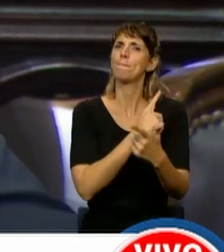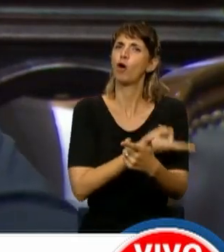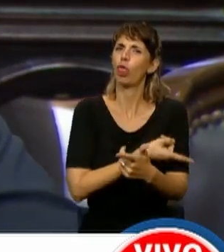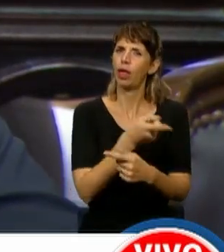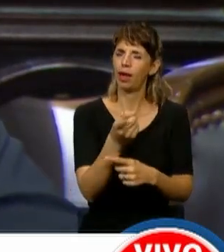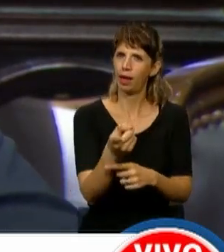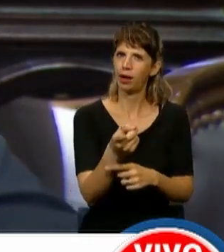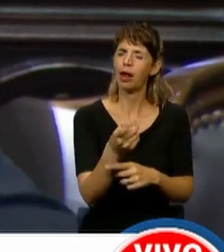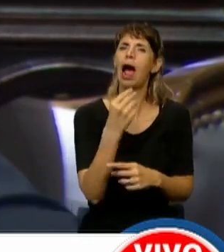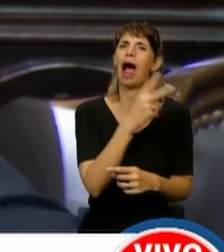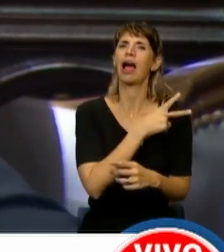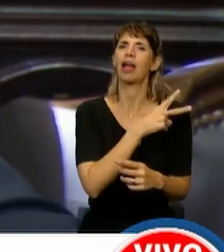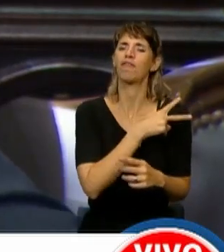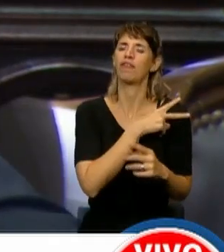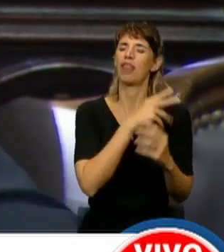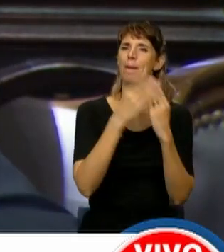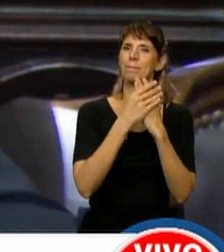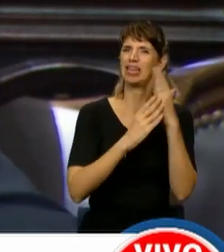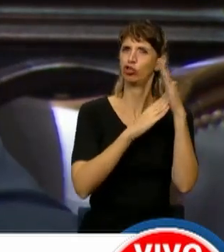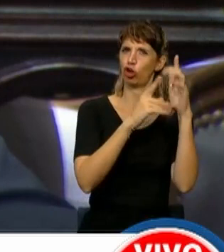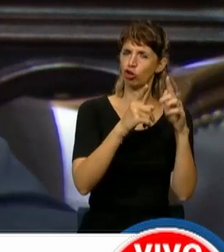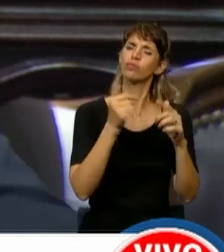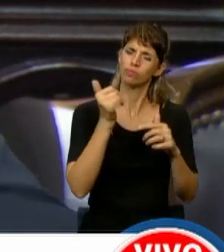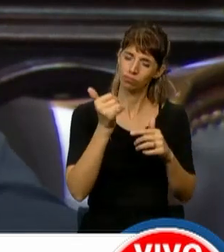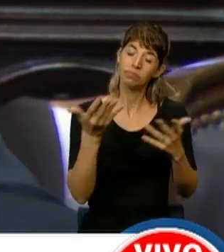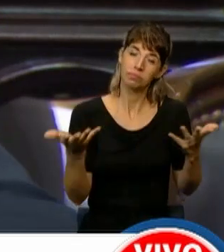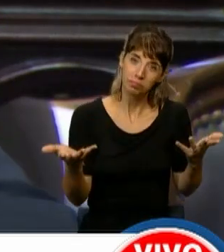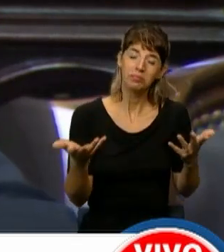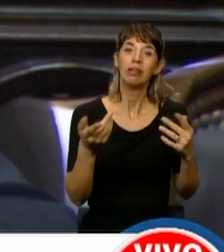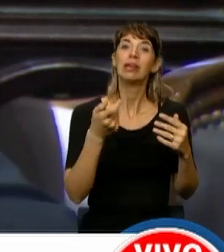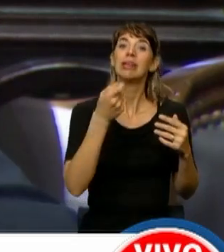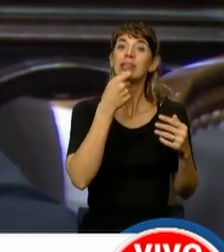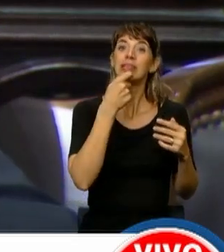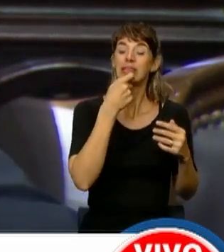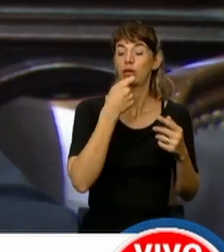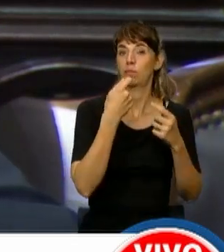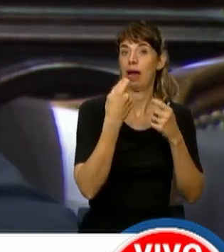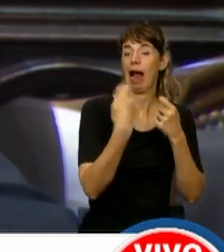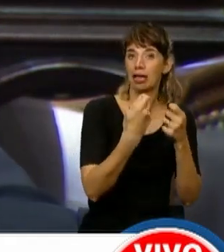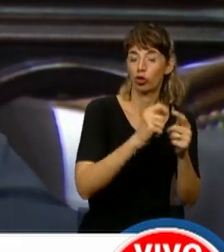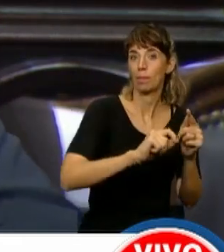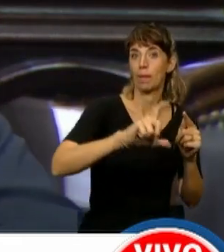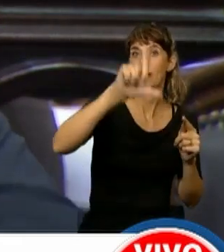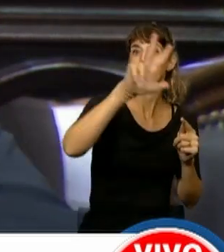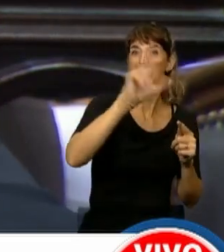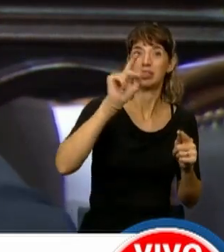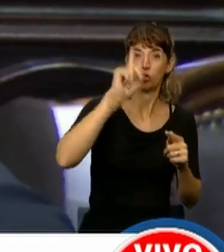más facultades al jefe de gabinete. Y claro que le tiene que dar. Si por un lado crecen los gastos 300 mil